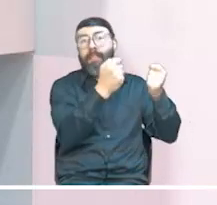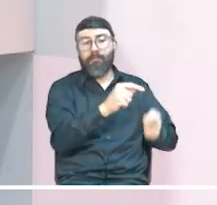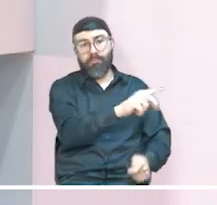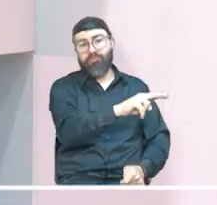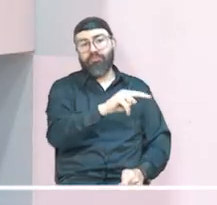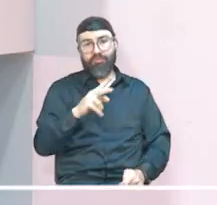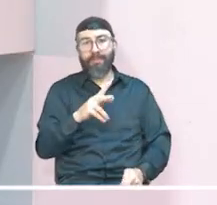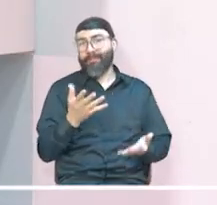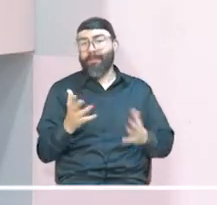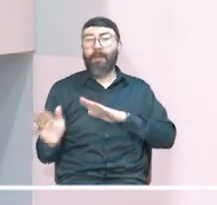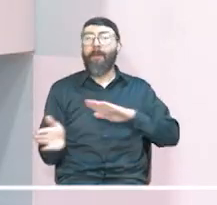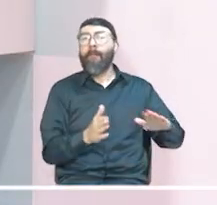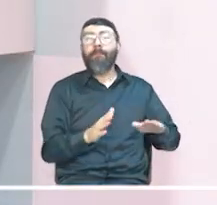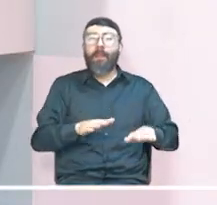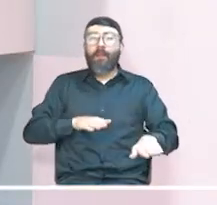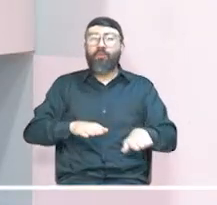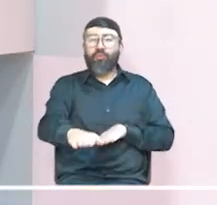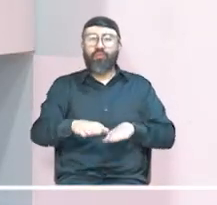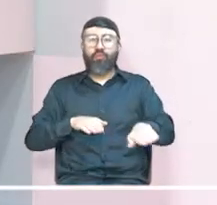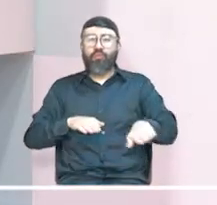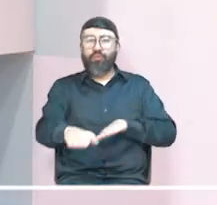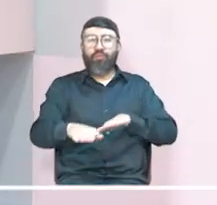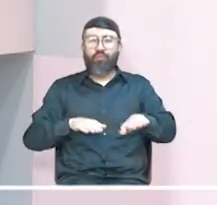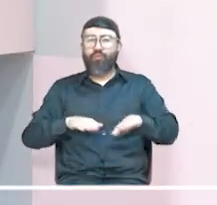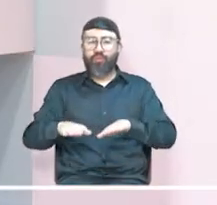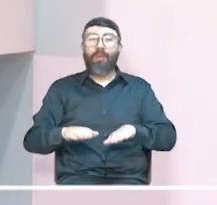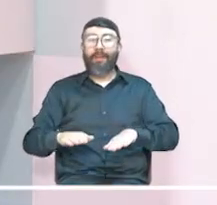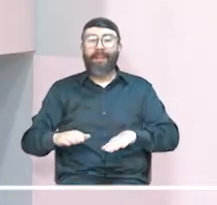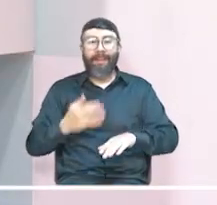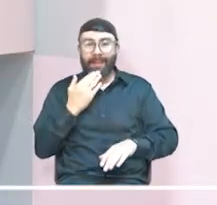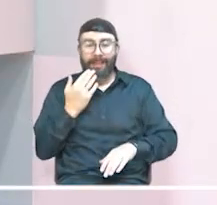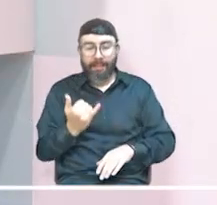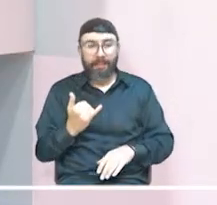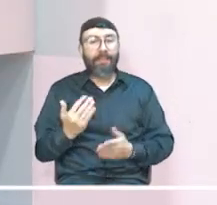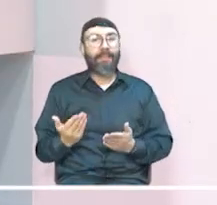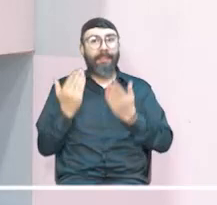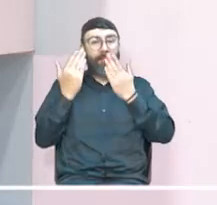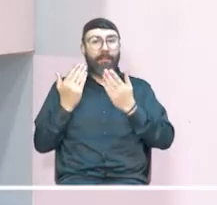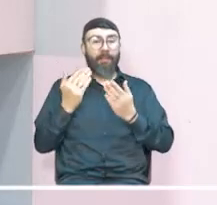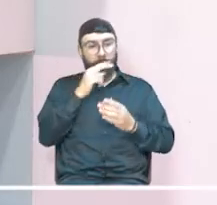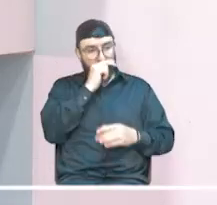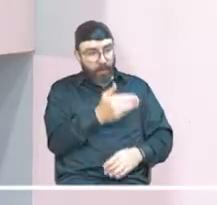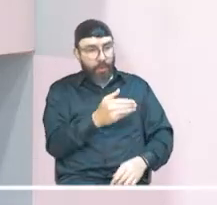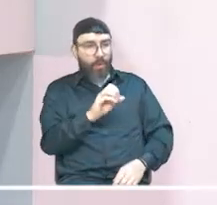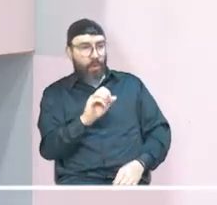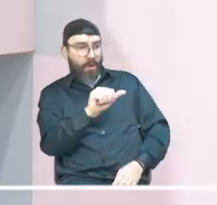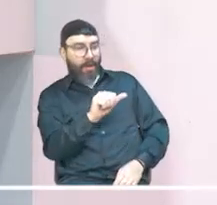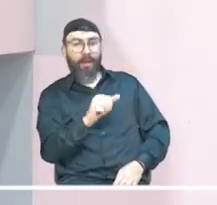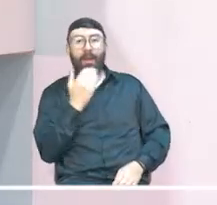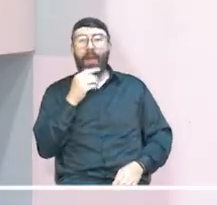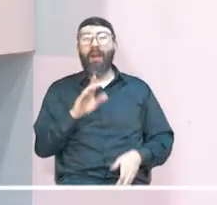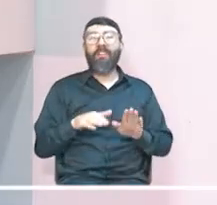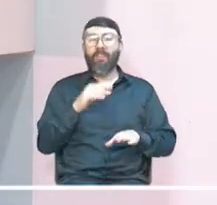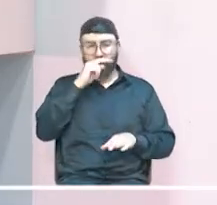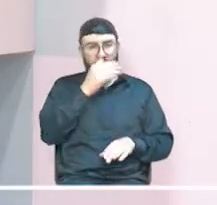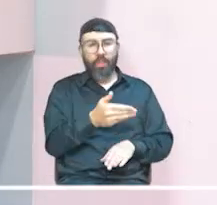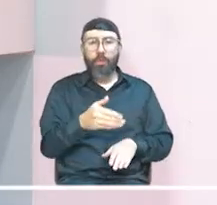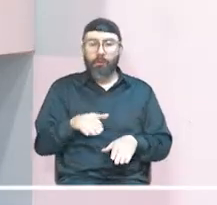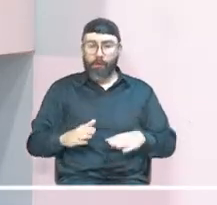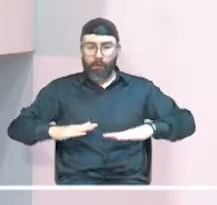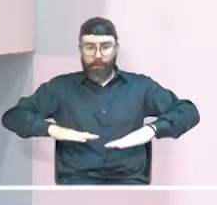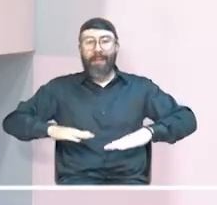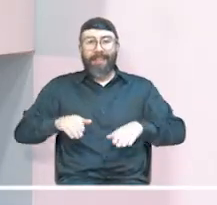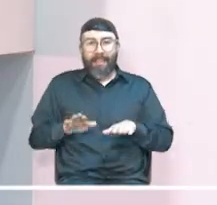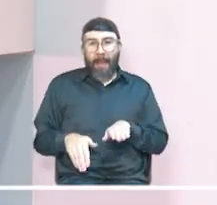deporte que lo podemos iniciar en los niños o especialmente en las niñas, porque a veces pueden tener una posición de los pies que caminan como con los piecitos hacia